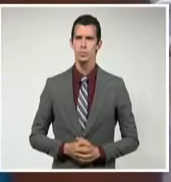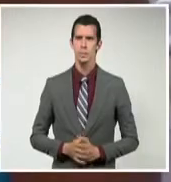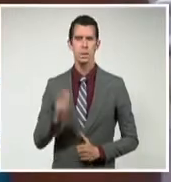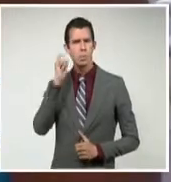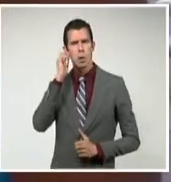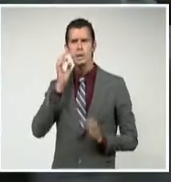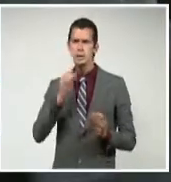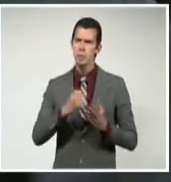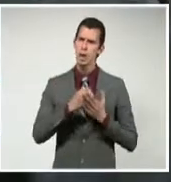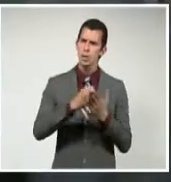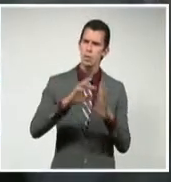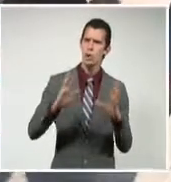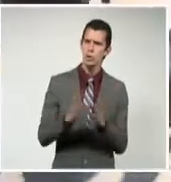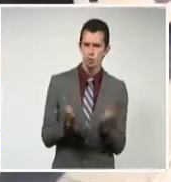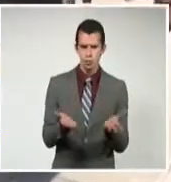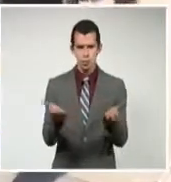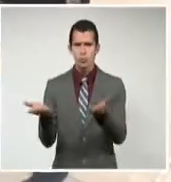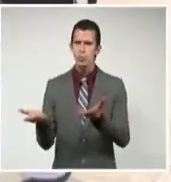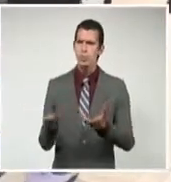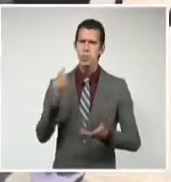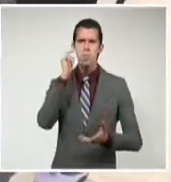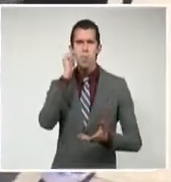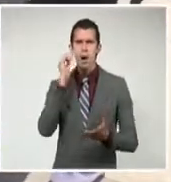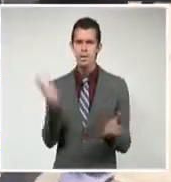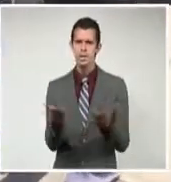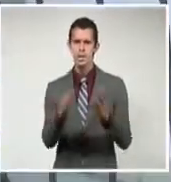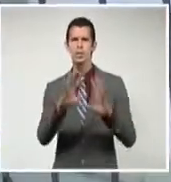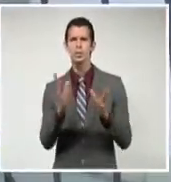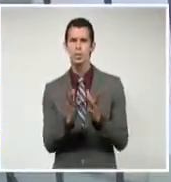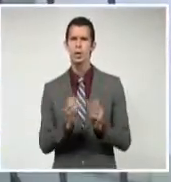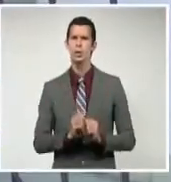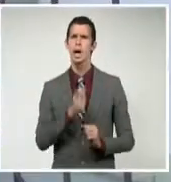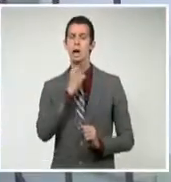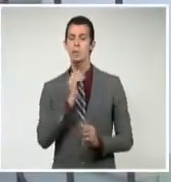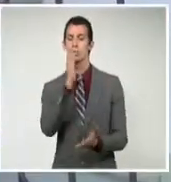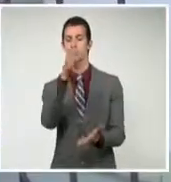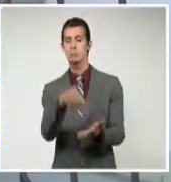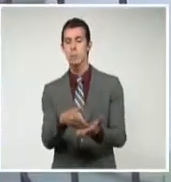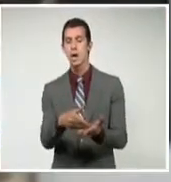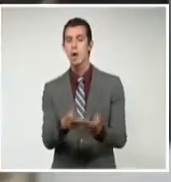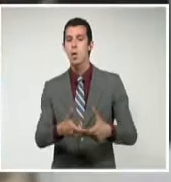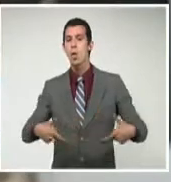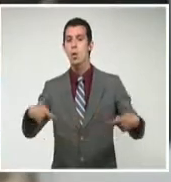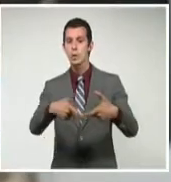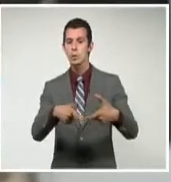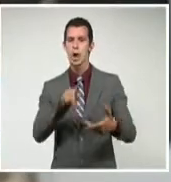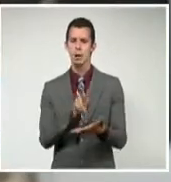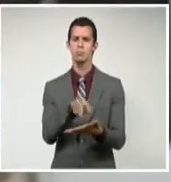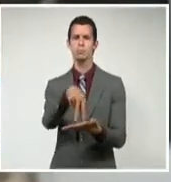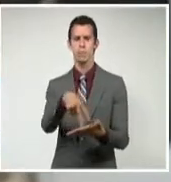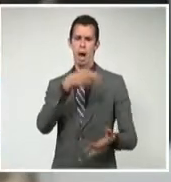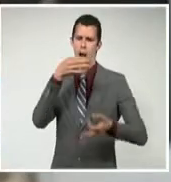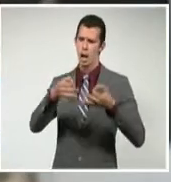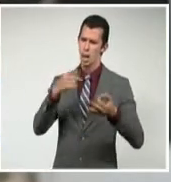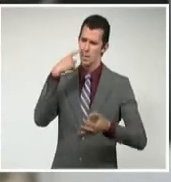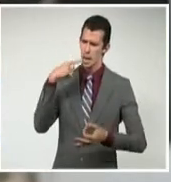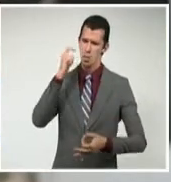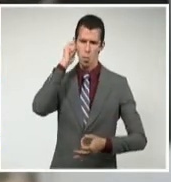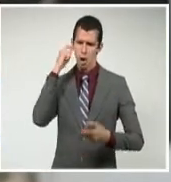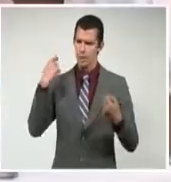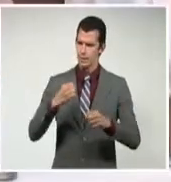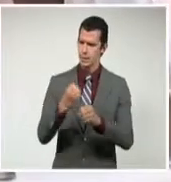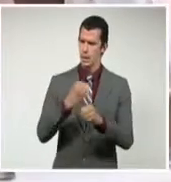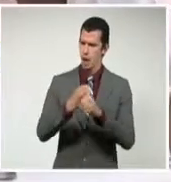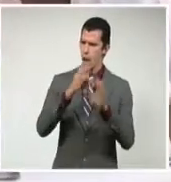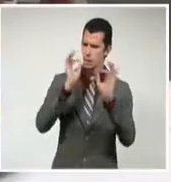sociedad cubana, es uno de los temas que Elena llevará al evento. Nosotros nos insertamos en la actualización del modelo